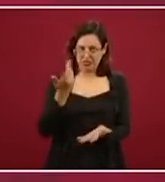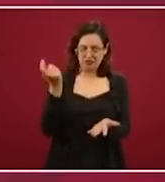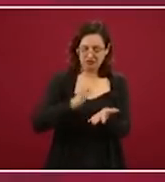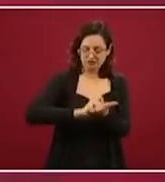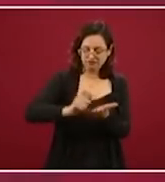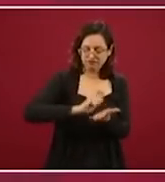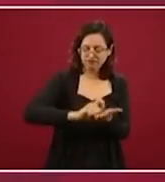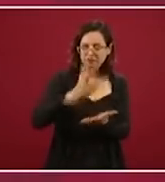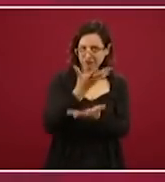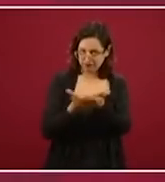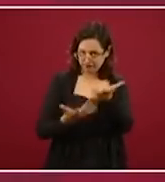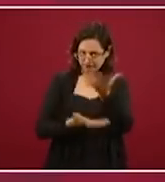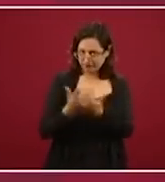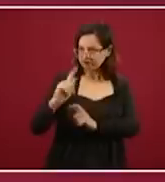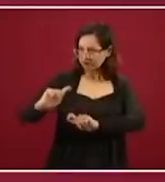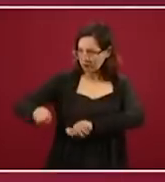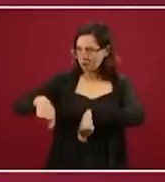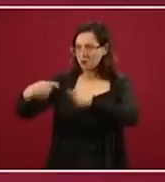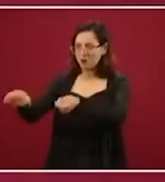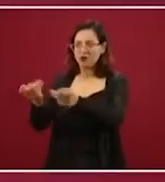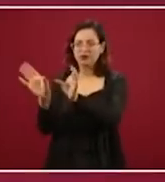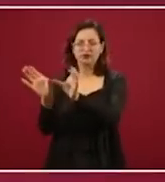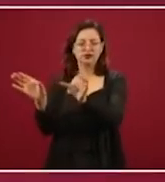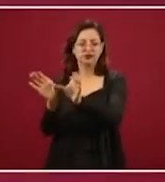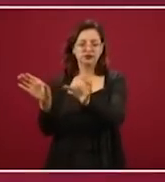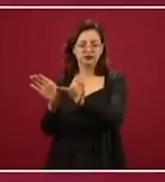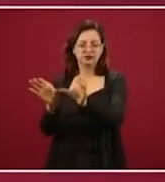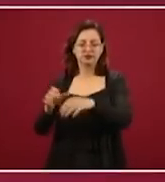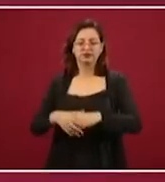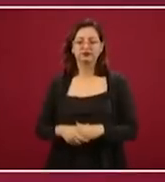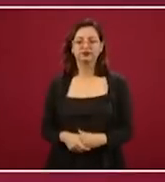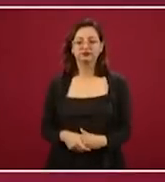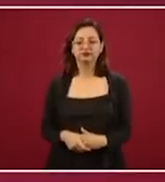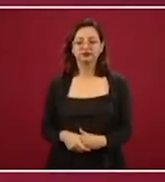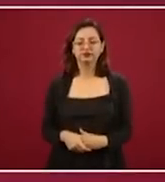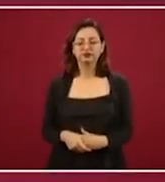personalmente. Les estoy firmando sus certificados.